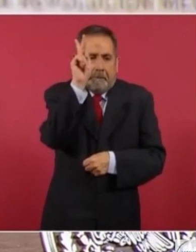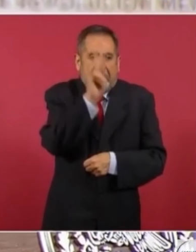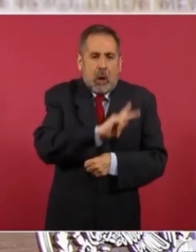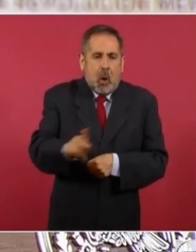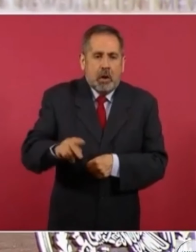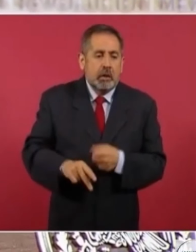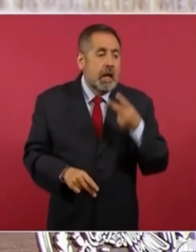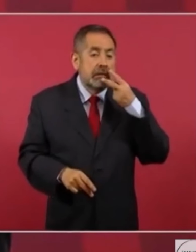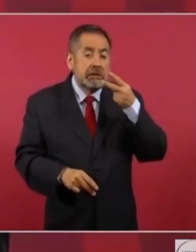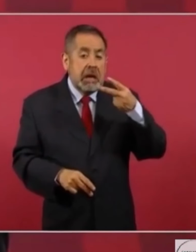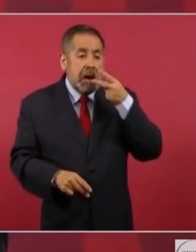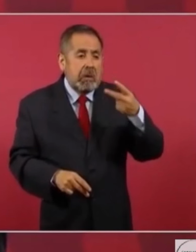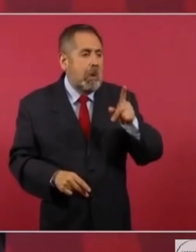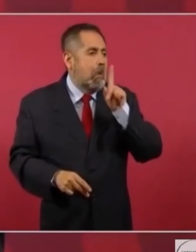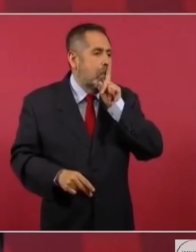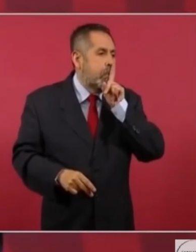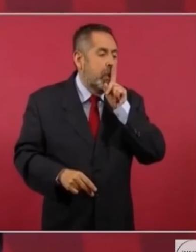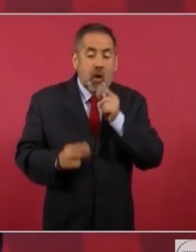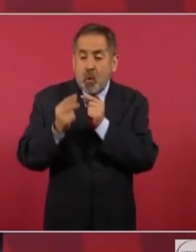cigarro.